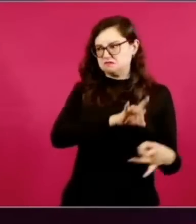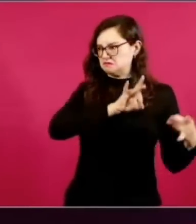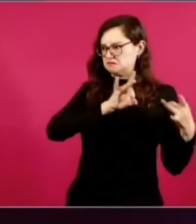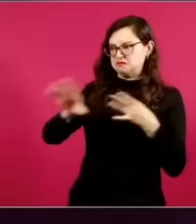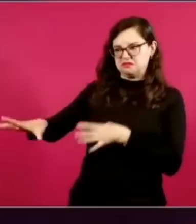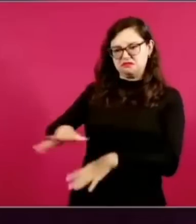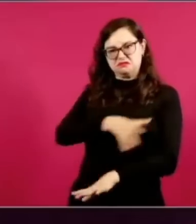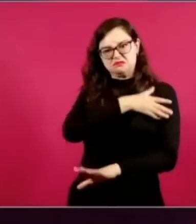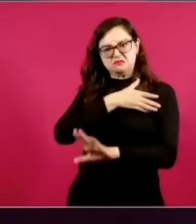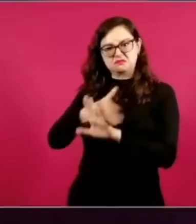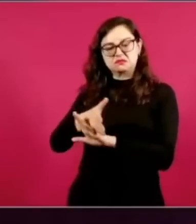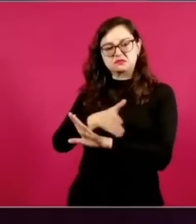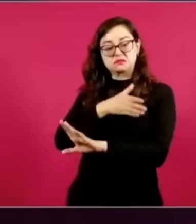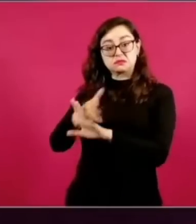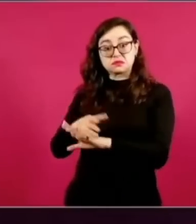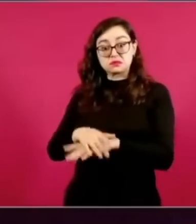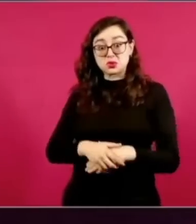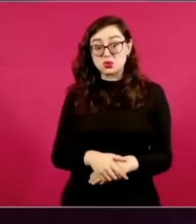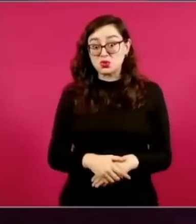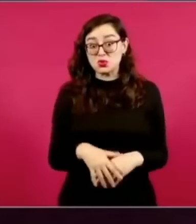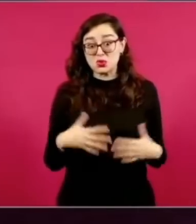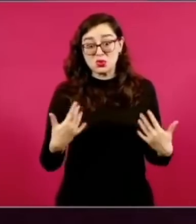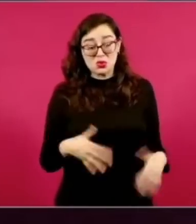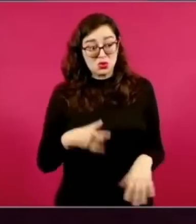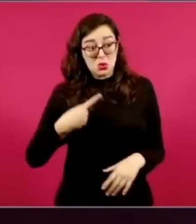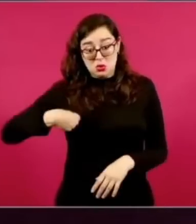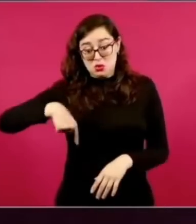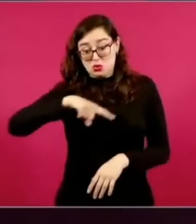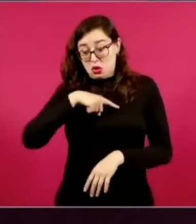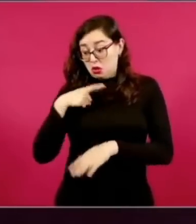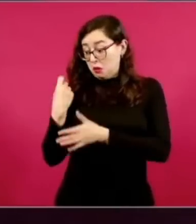país. Nosotros los hemos padecido